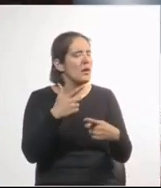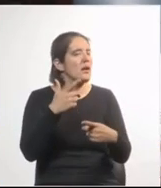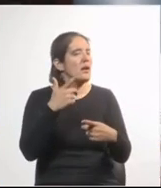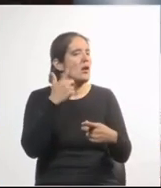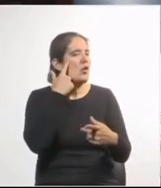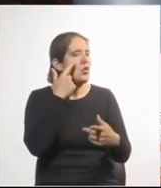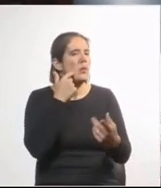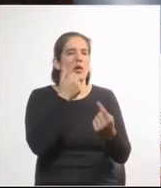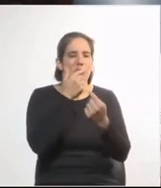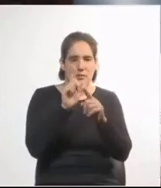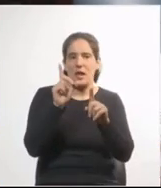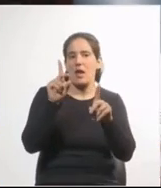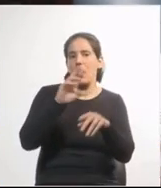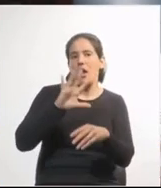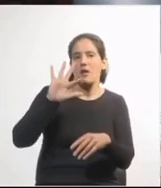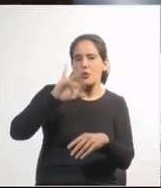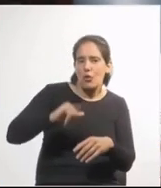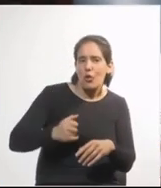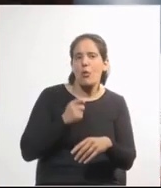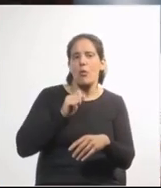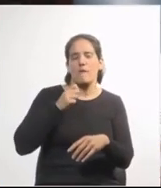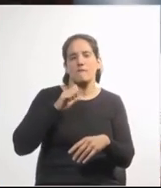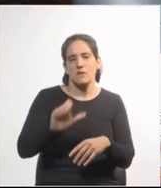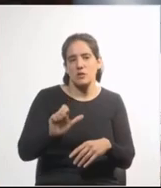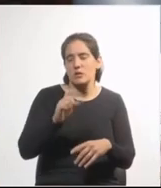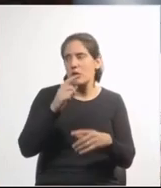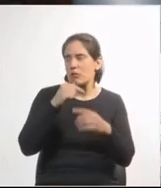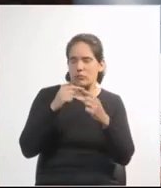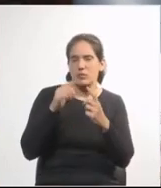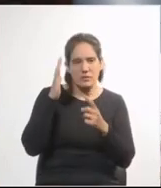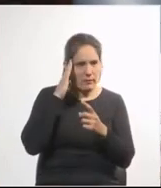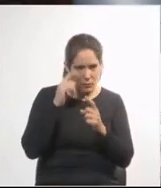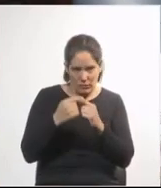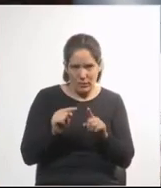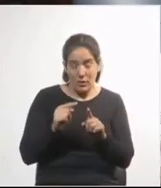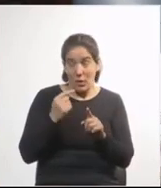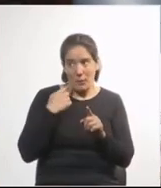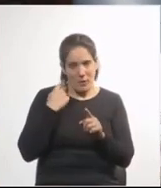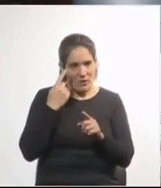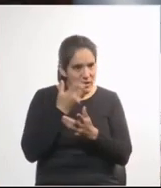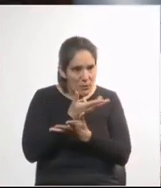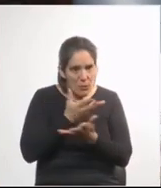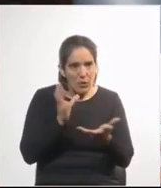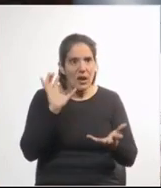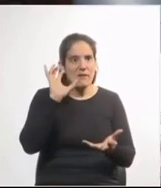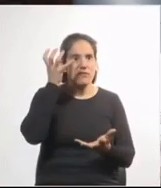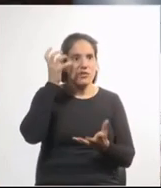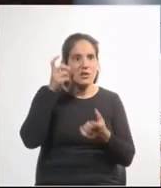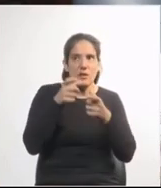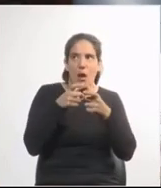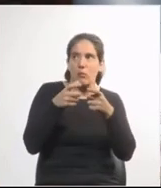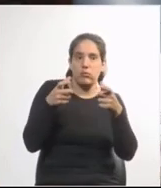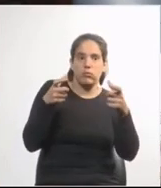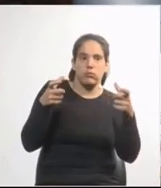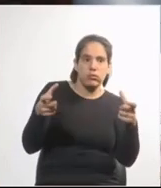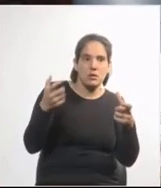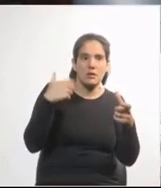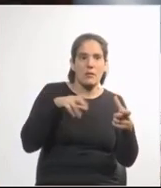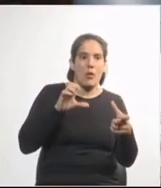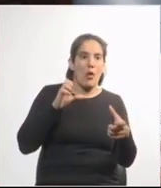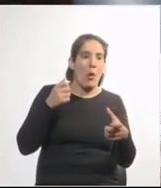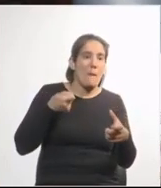indicadores sobre el número de delitos que se denuncian, hay niveles de violencia creciente, un número de homicidios